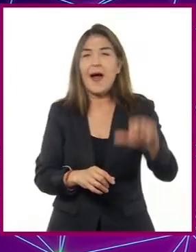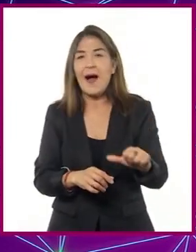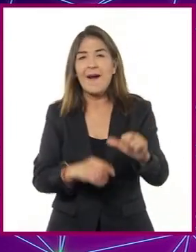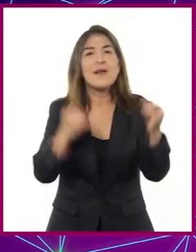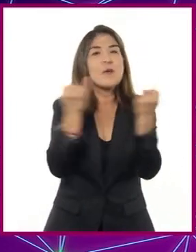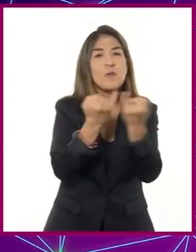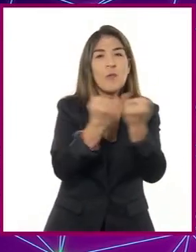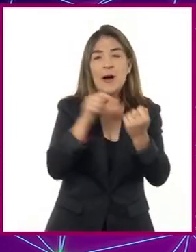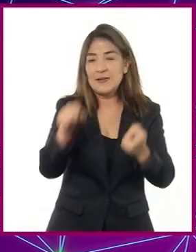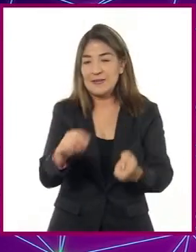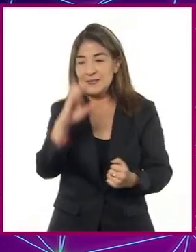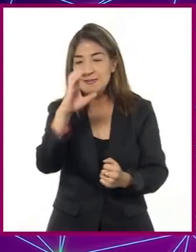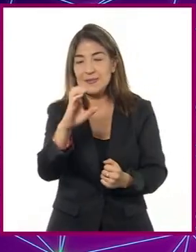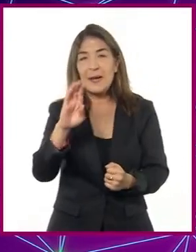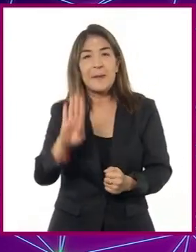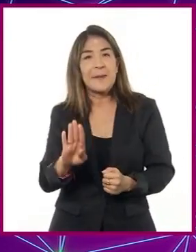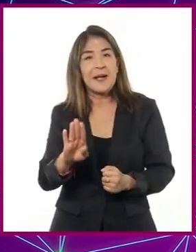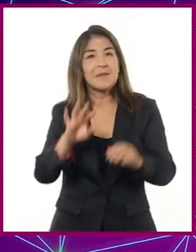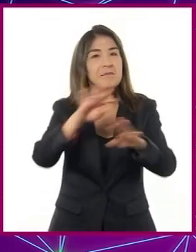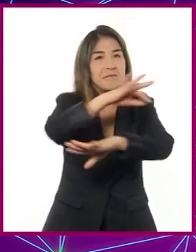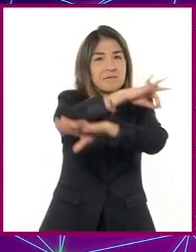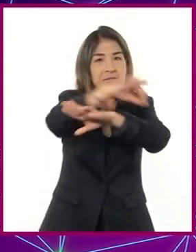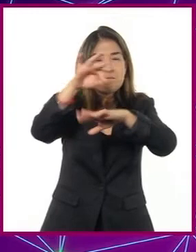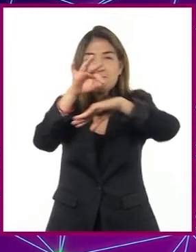igual que CB.